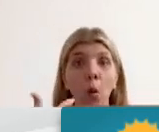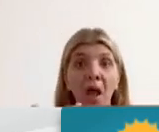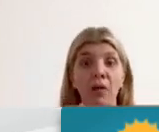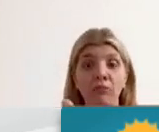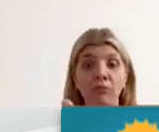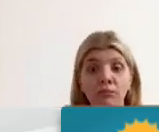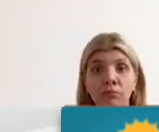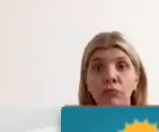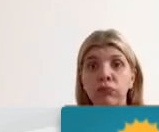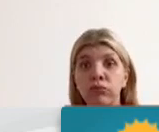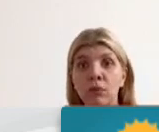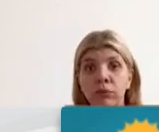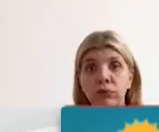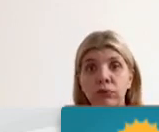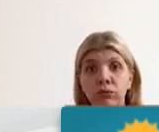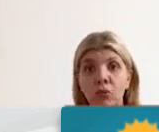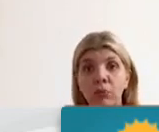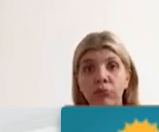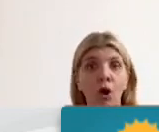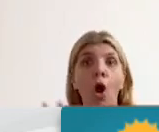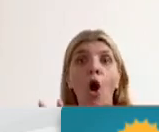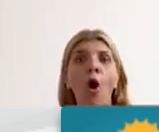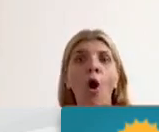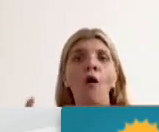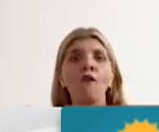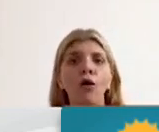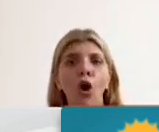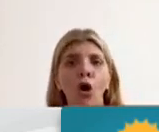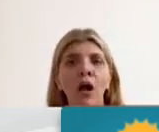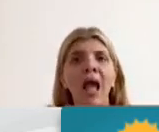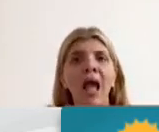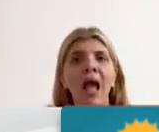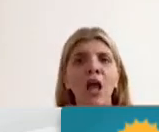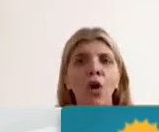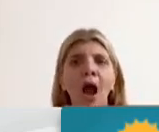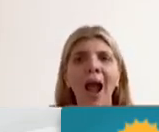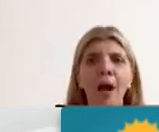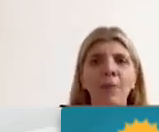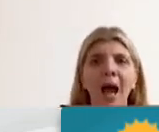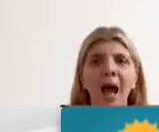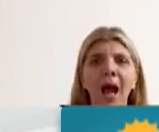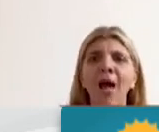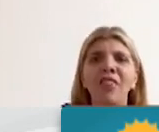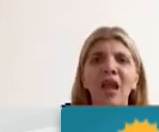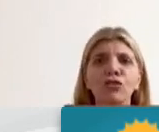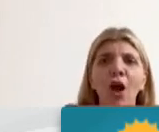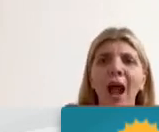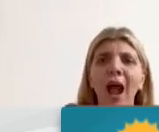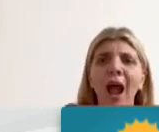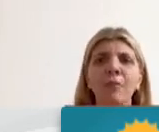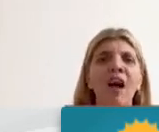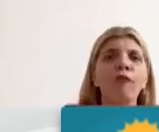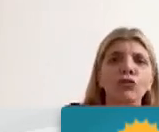de un dispositivo de lectura auditiva que convierte el texto impreso y o digital en audio. La Agencia Nacional de